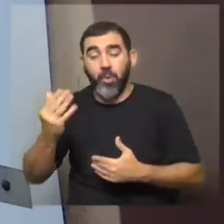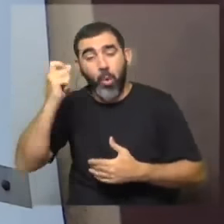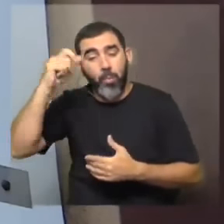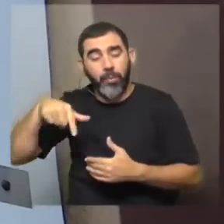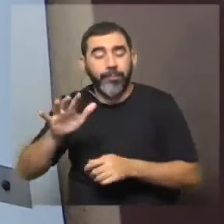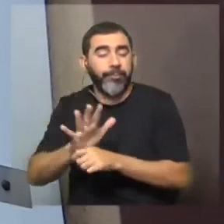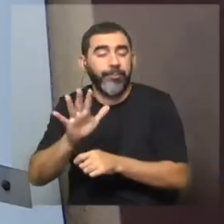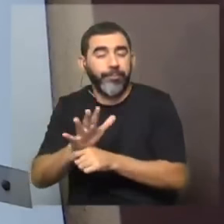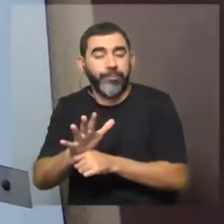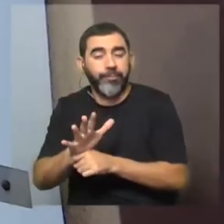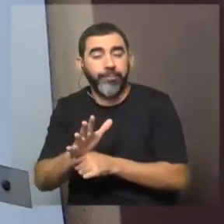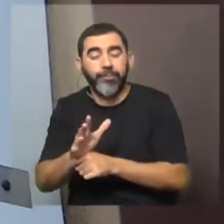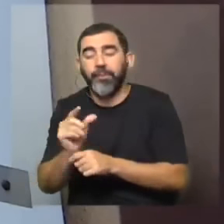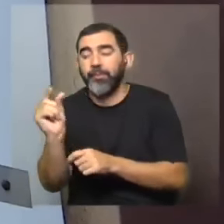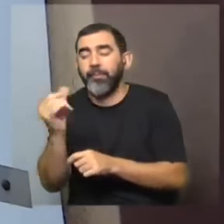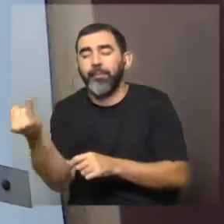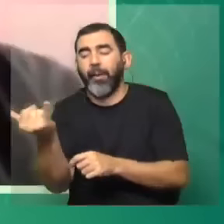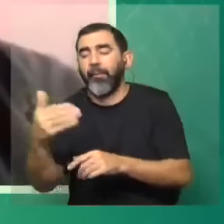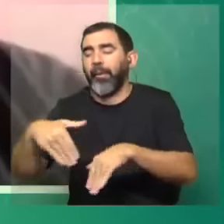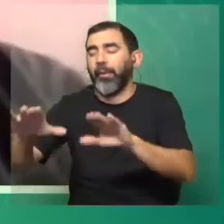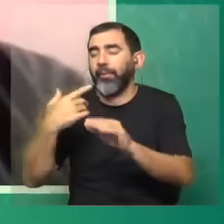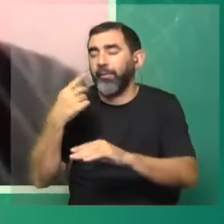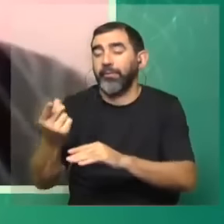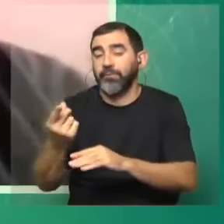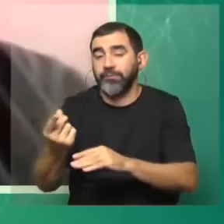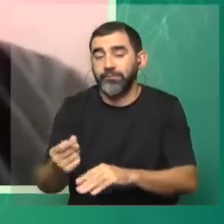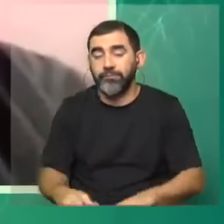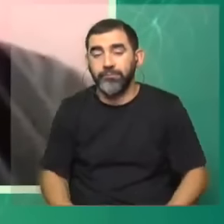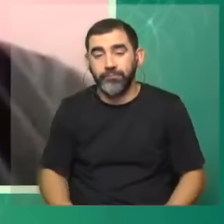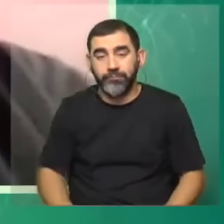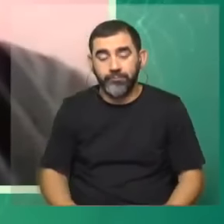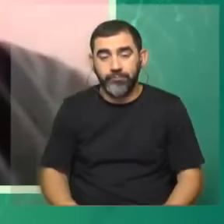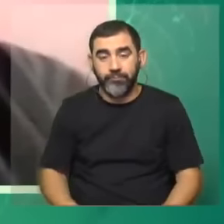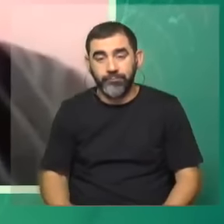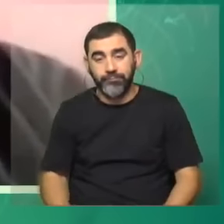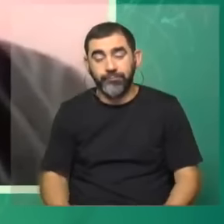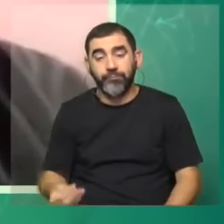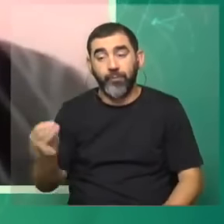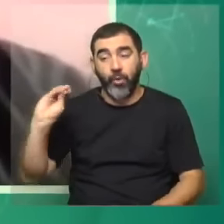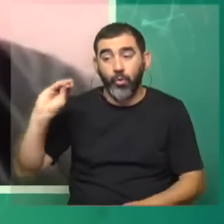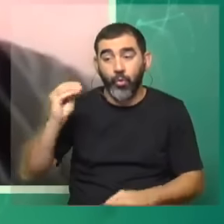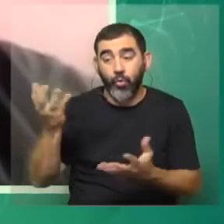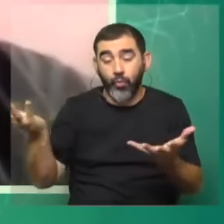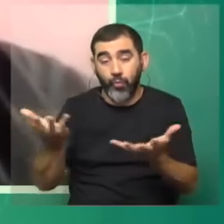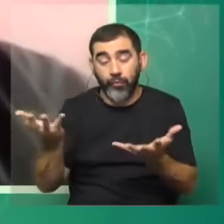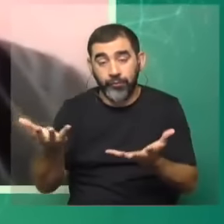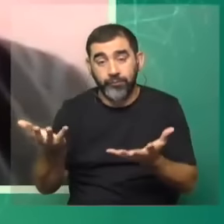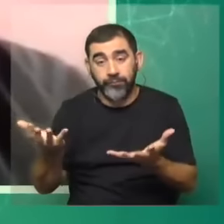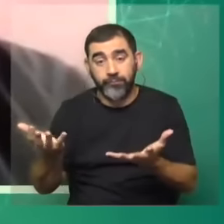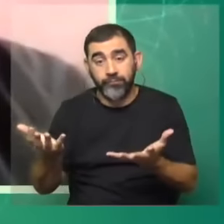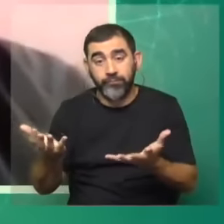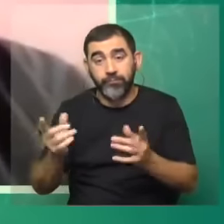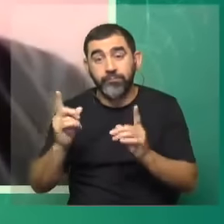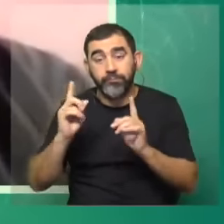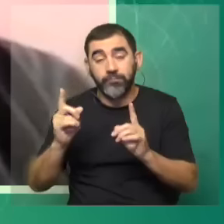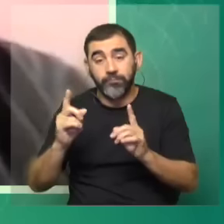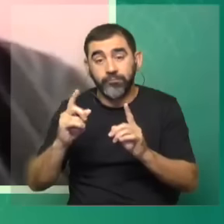eso algo de poca importancia la los jóvenes de la actualidad y y los que se